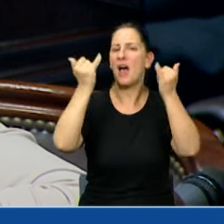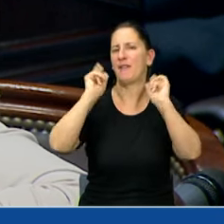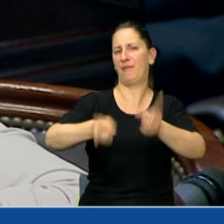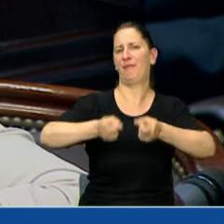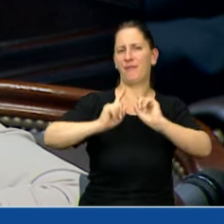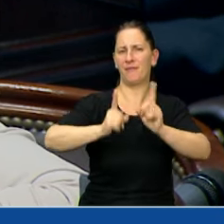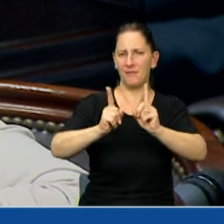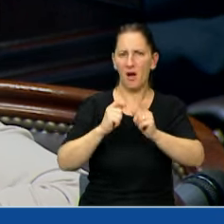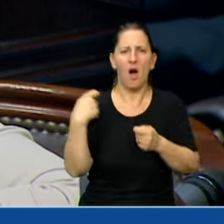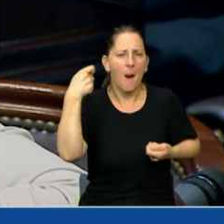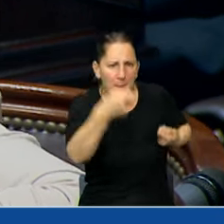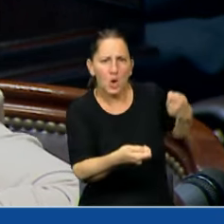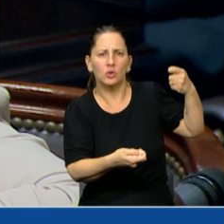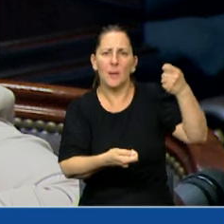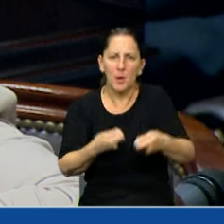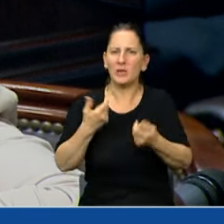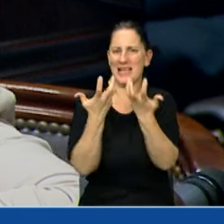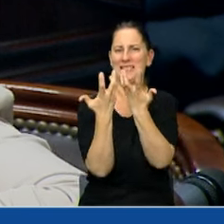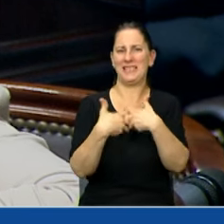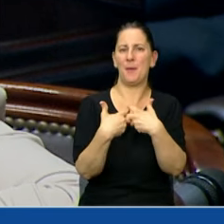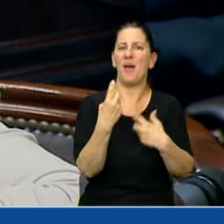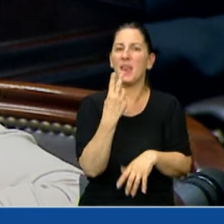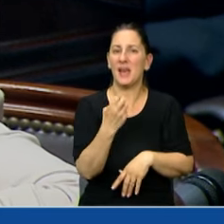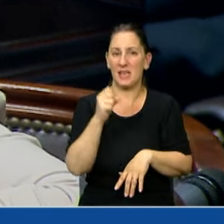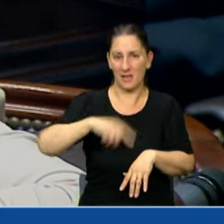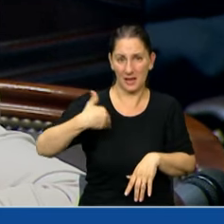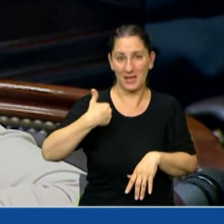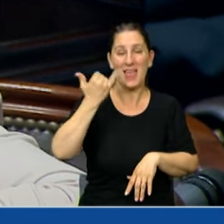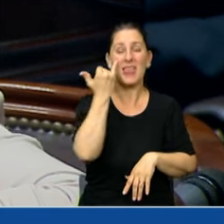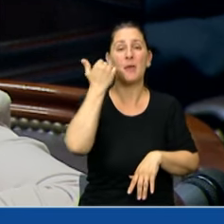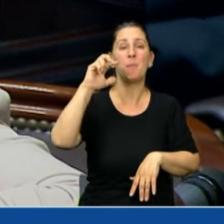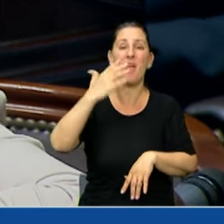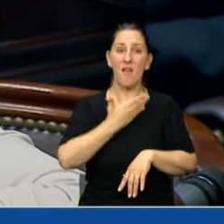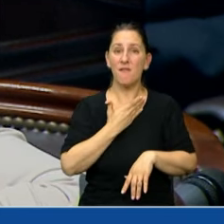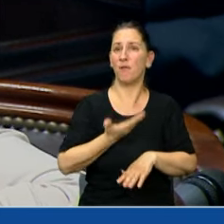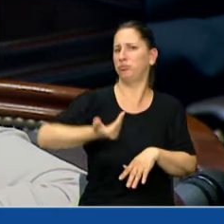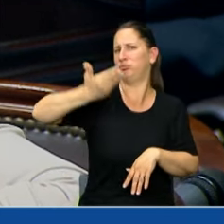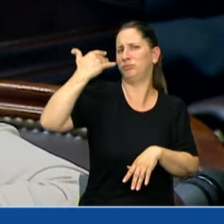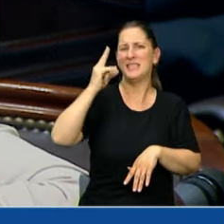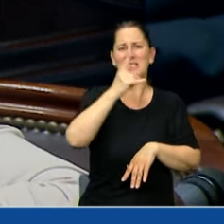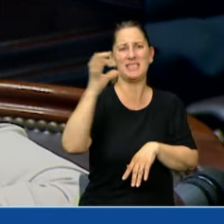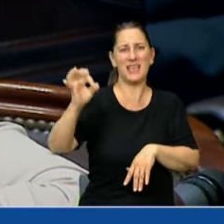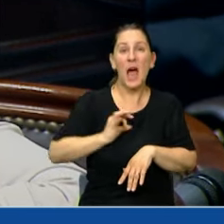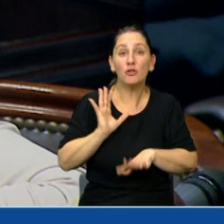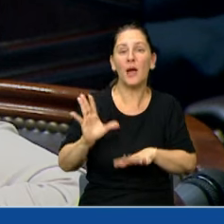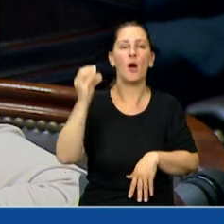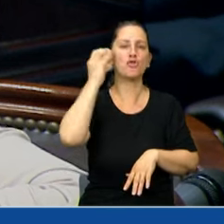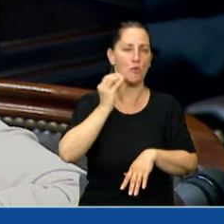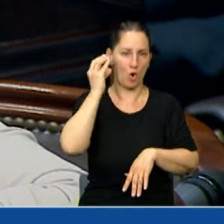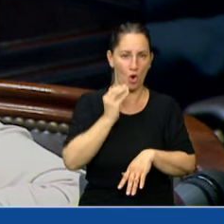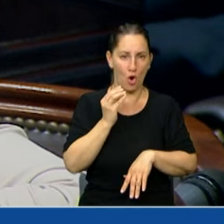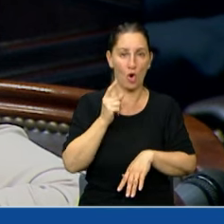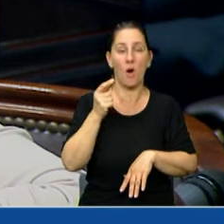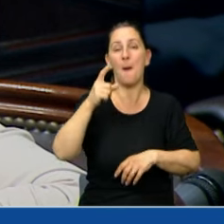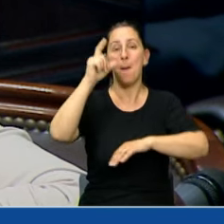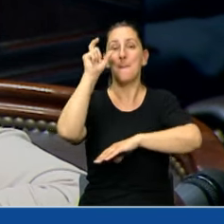aportes enormes al sistema energético nacional ipf nació hace más de 100 años en comodoro nuestro petróleo